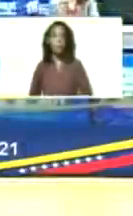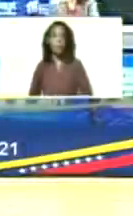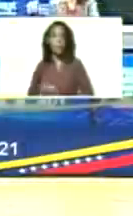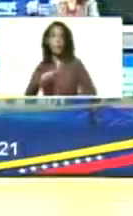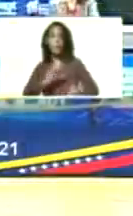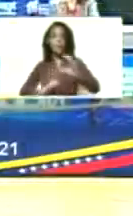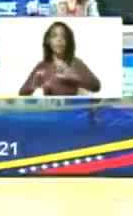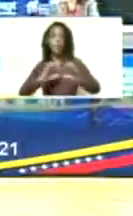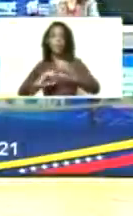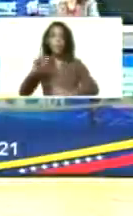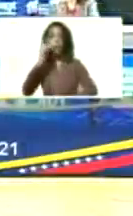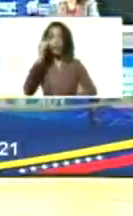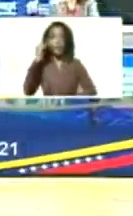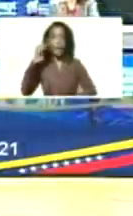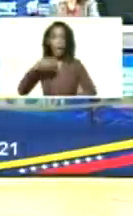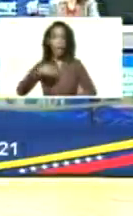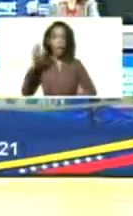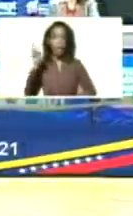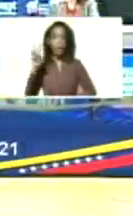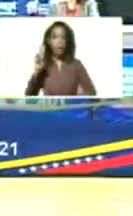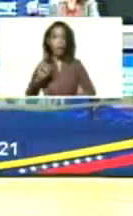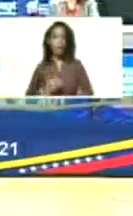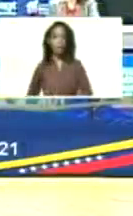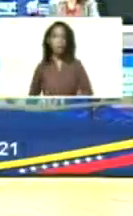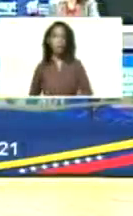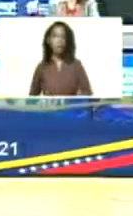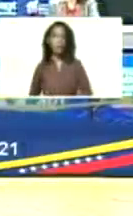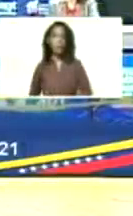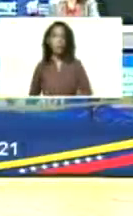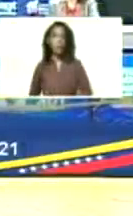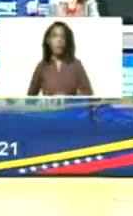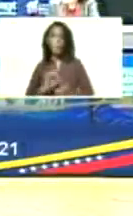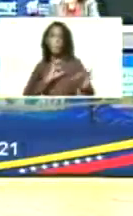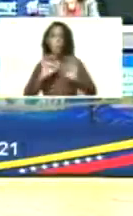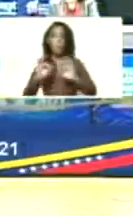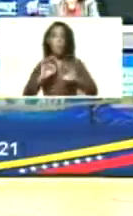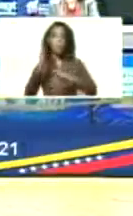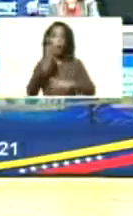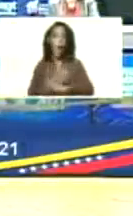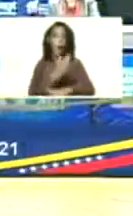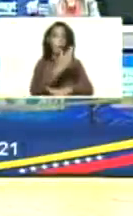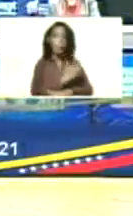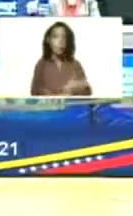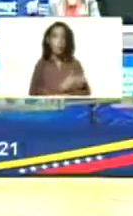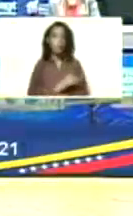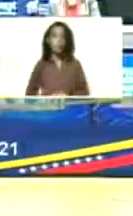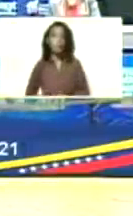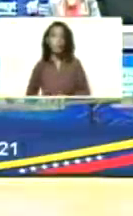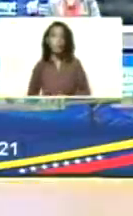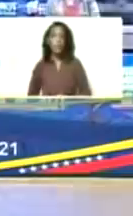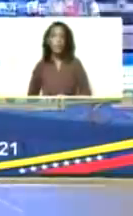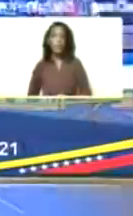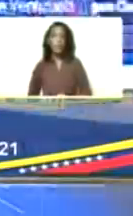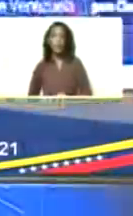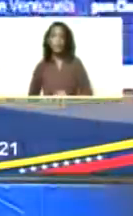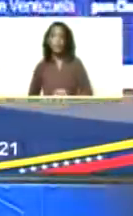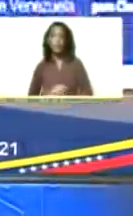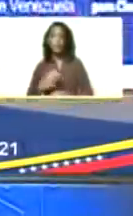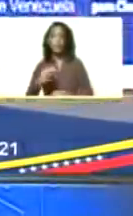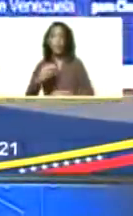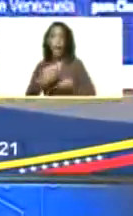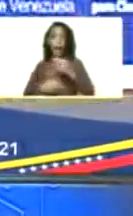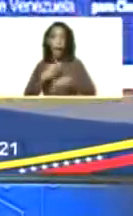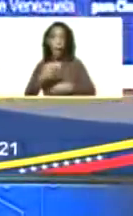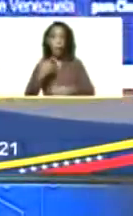científicos y científicas de Venezuela, que nos preparemos, que nos blindemos